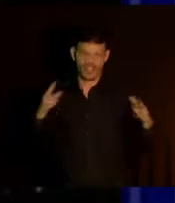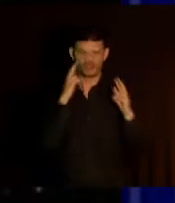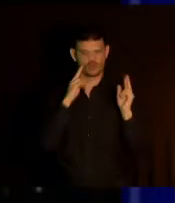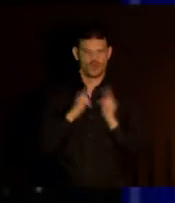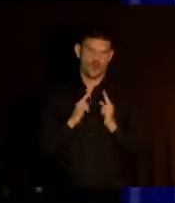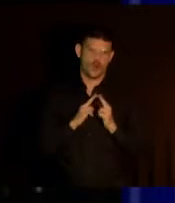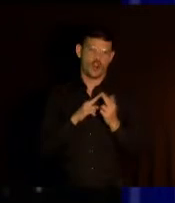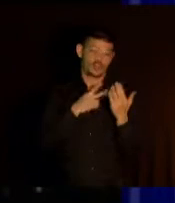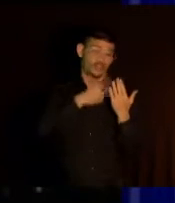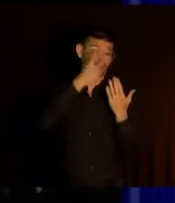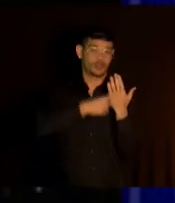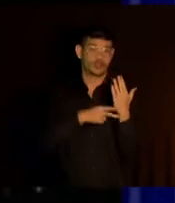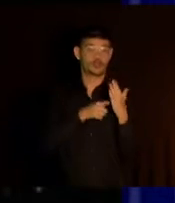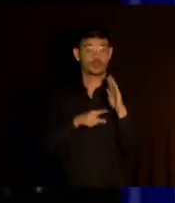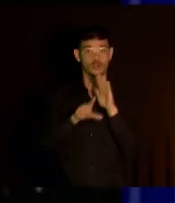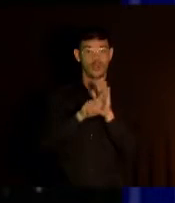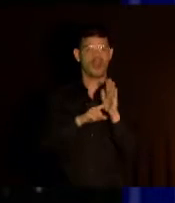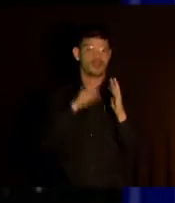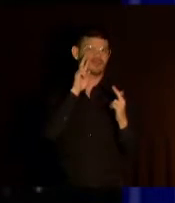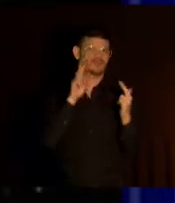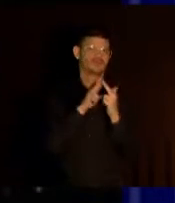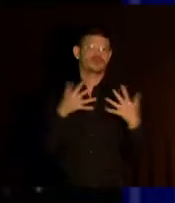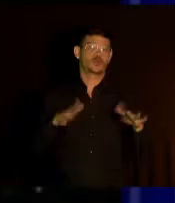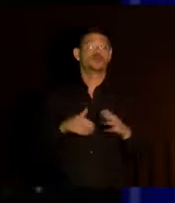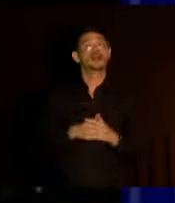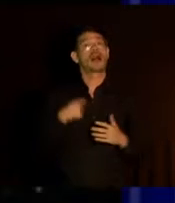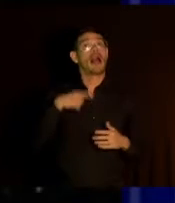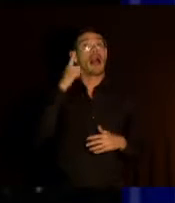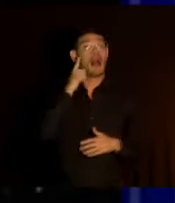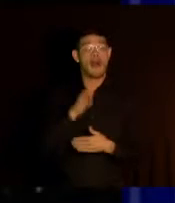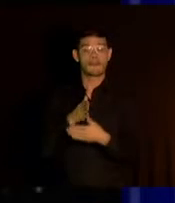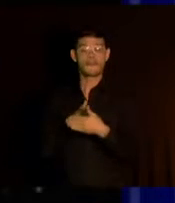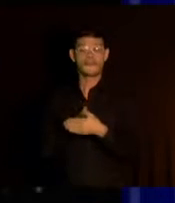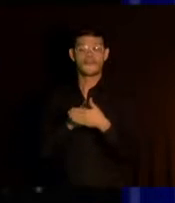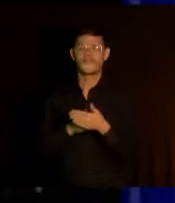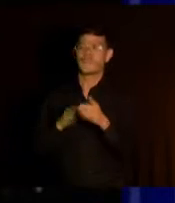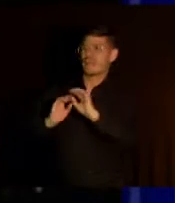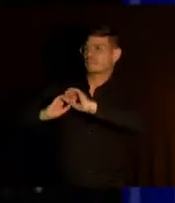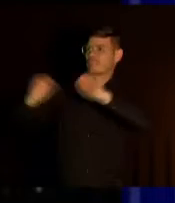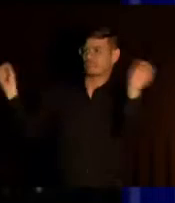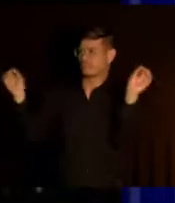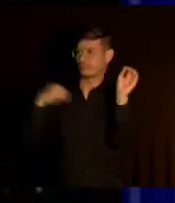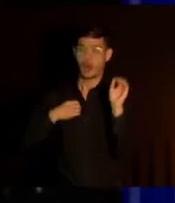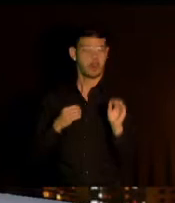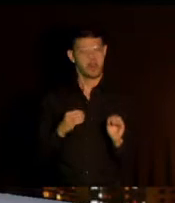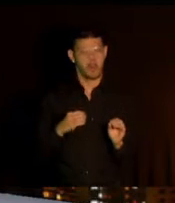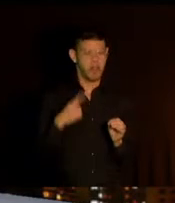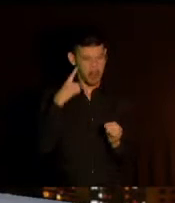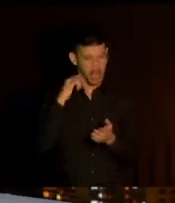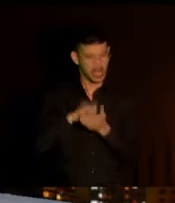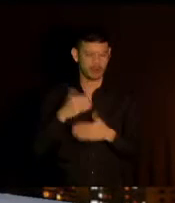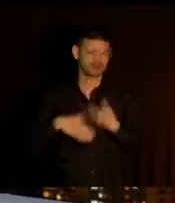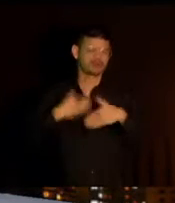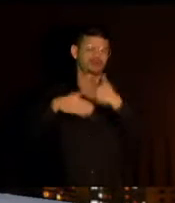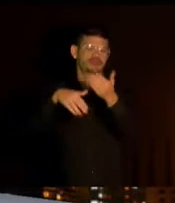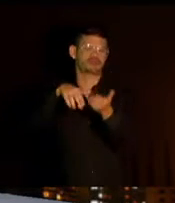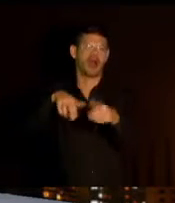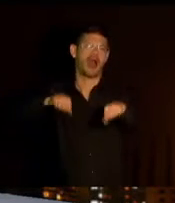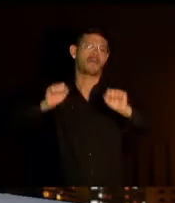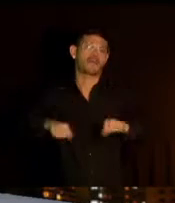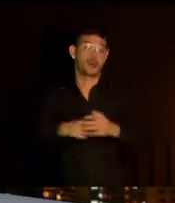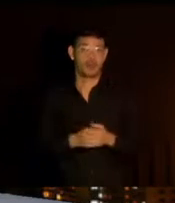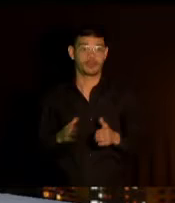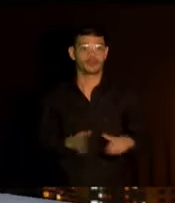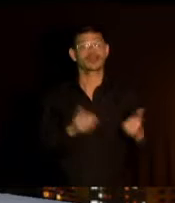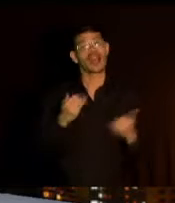por ende pensamos que no va a haber obstáculos frente a su aprobación. Voy a saludar inmediatamente al presidente Julio César